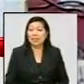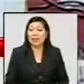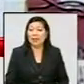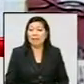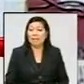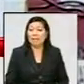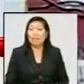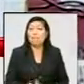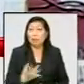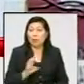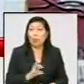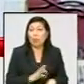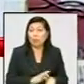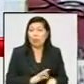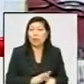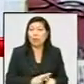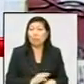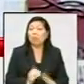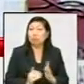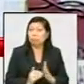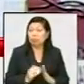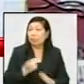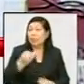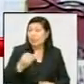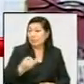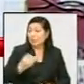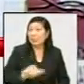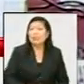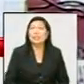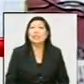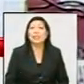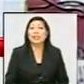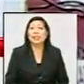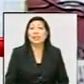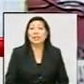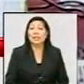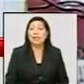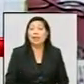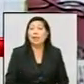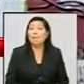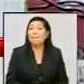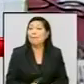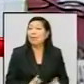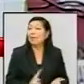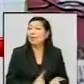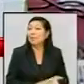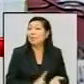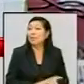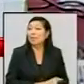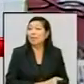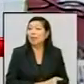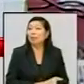por médicos altamente especializados, pero en el seguro